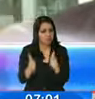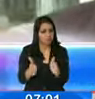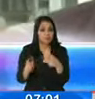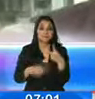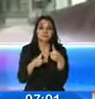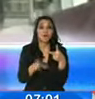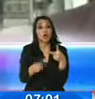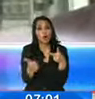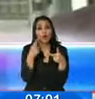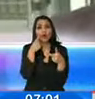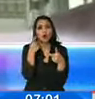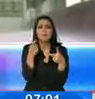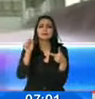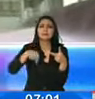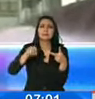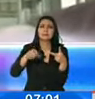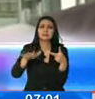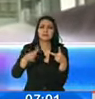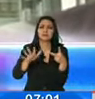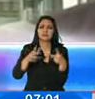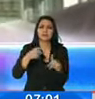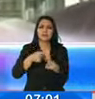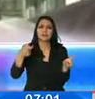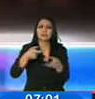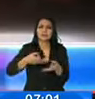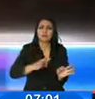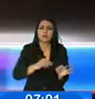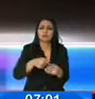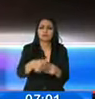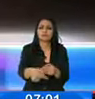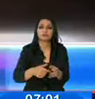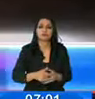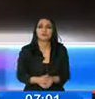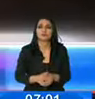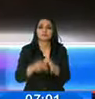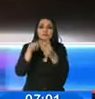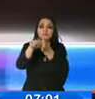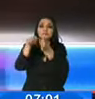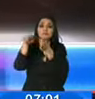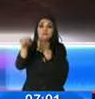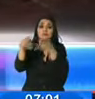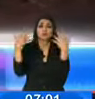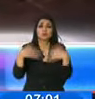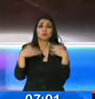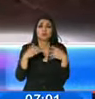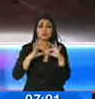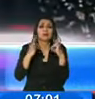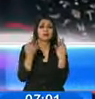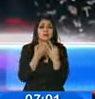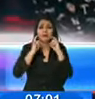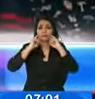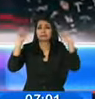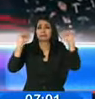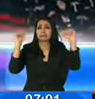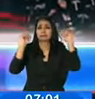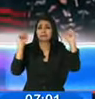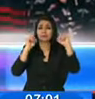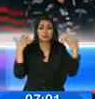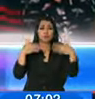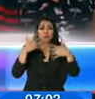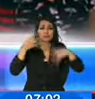otro señor sí tenía aproximadamente desde febrero de este año, si no me equivoco. En la morgue de Salitre se vivieron momentos dramáticos. Cuando llegaron familiares